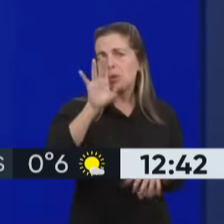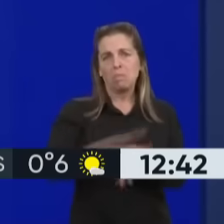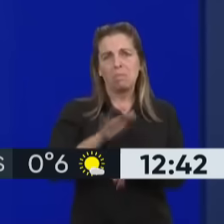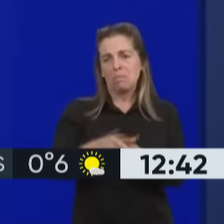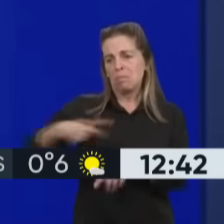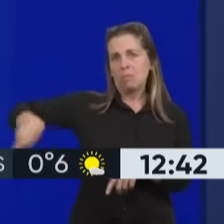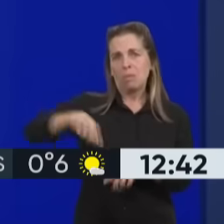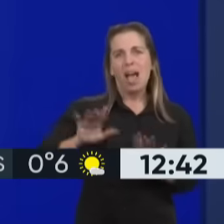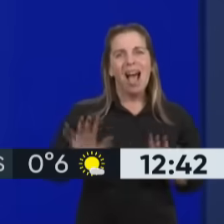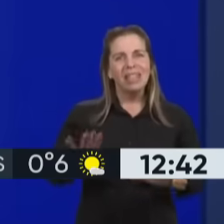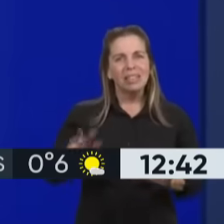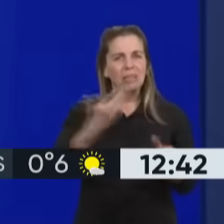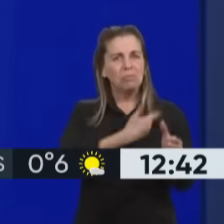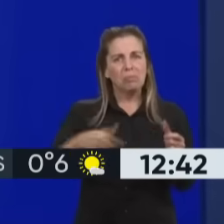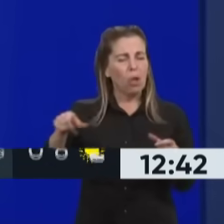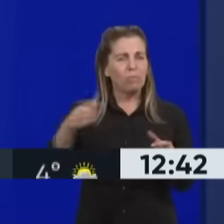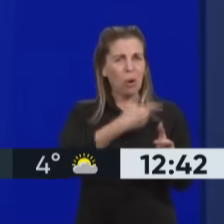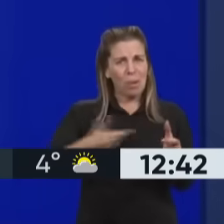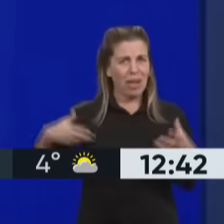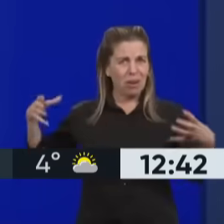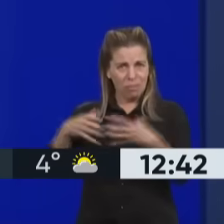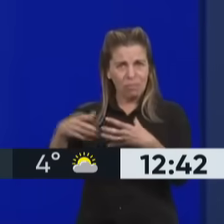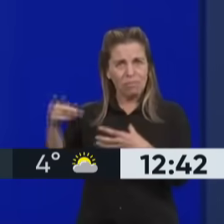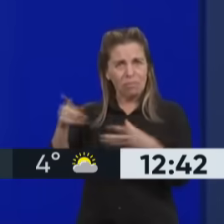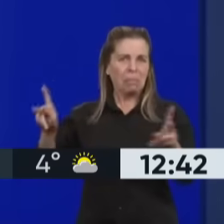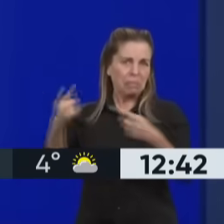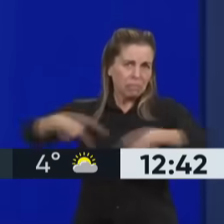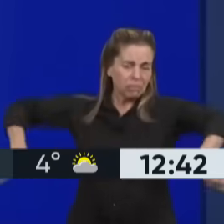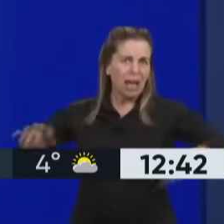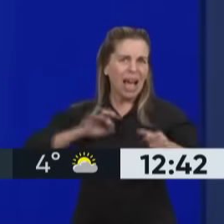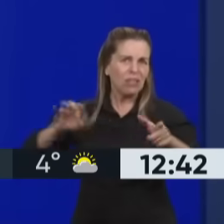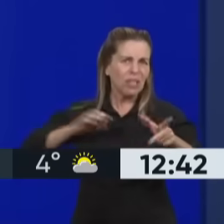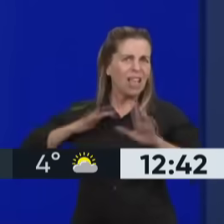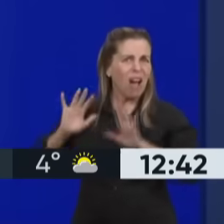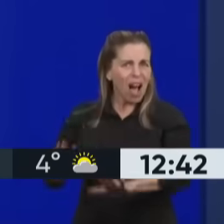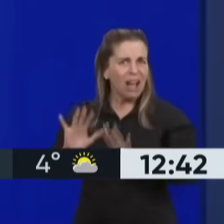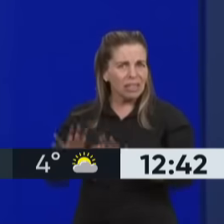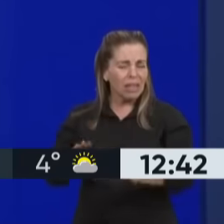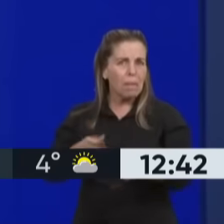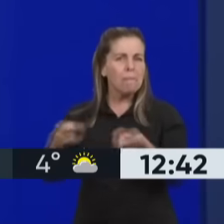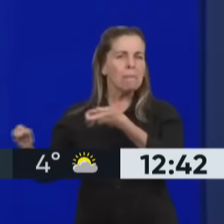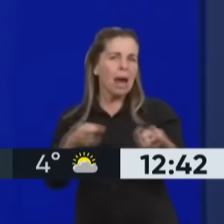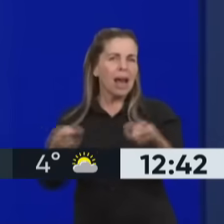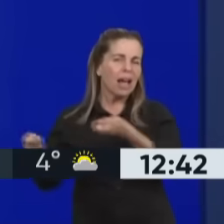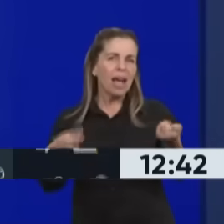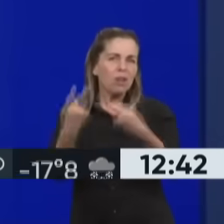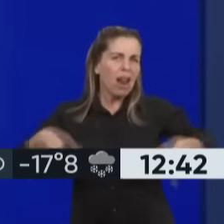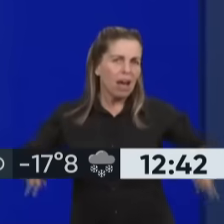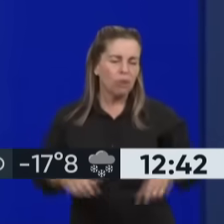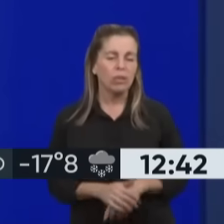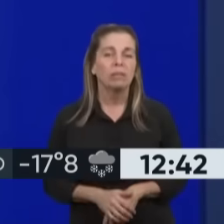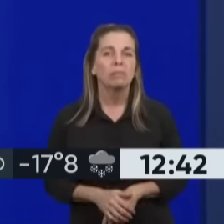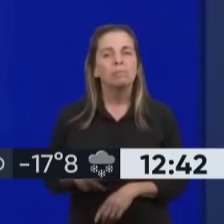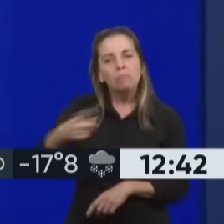así gobernaron toda su vida, ignorando las condiciones naturales de trabajo y la administración de los recursos. Ellos